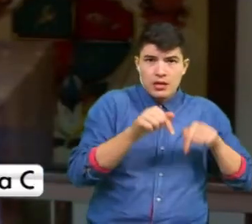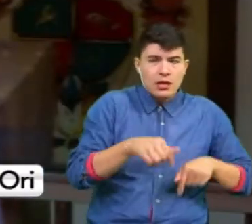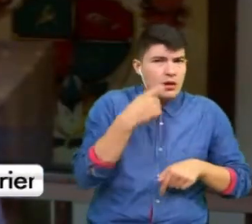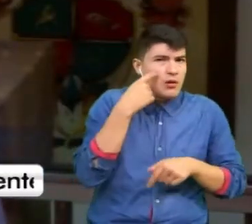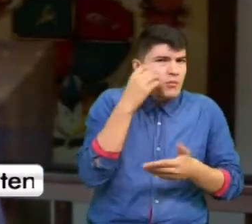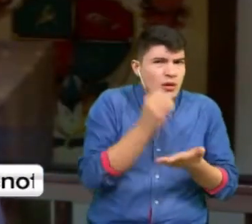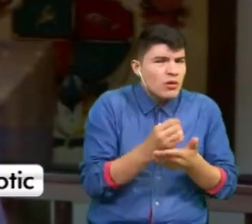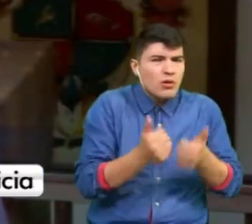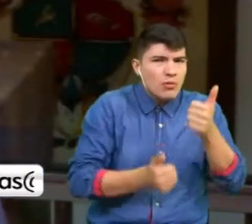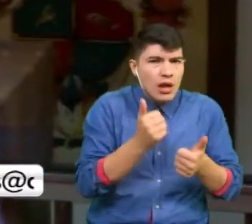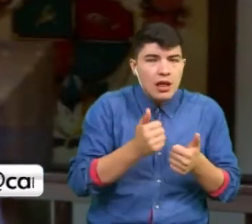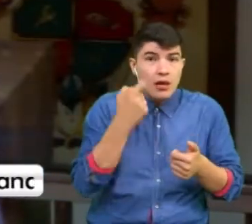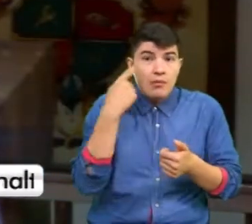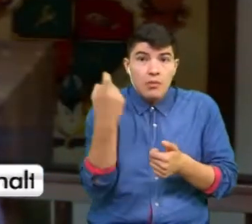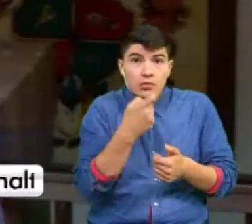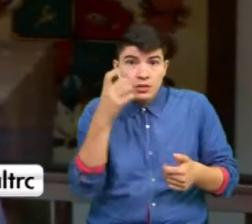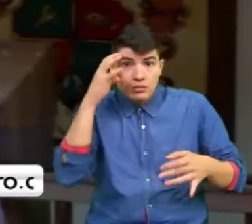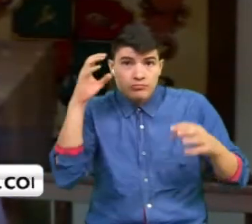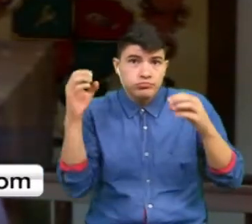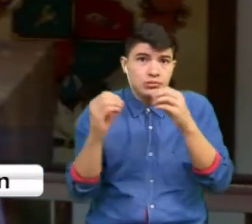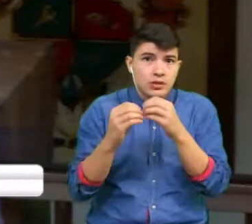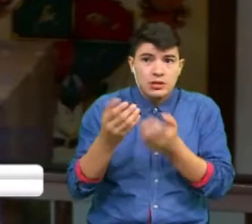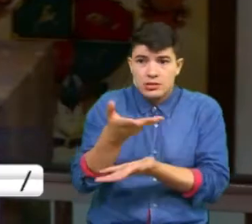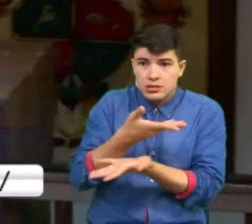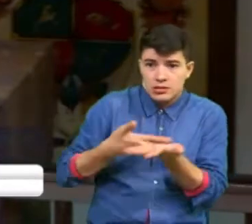buscar el consenso